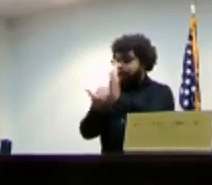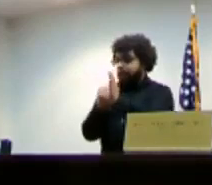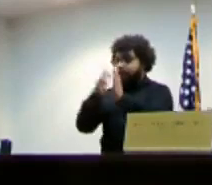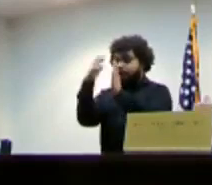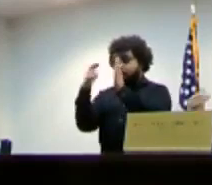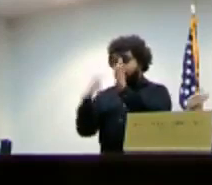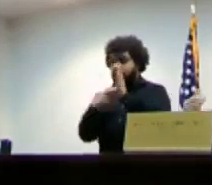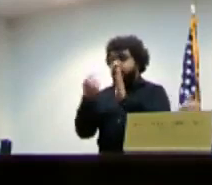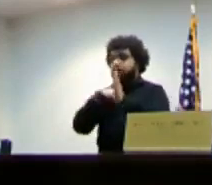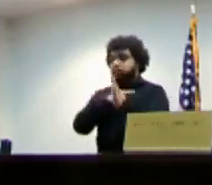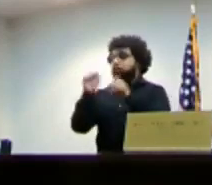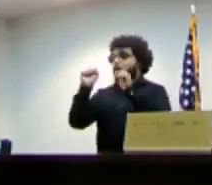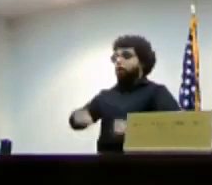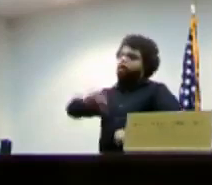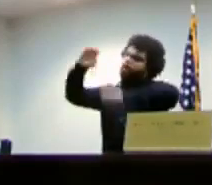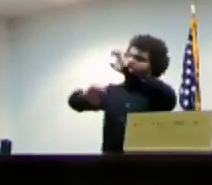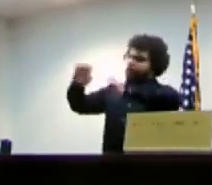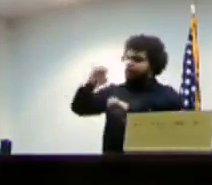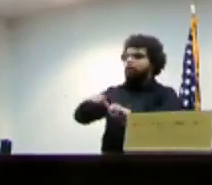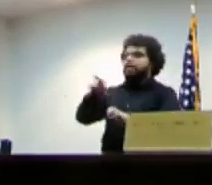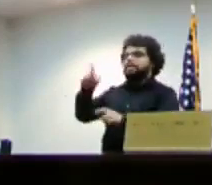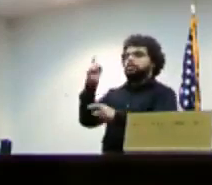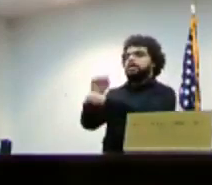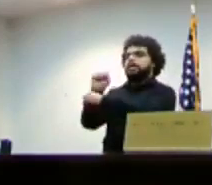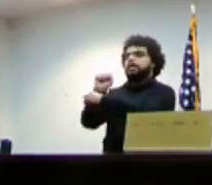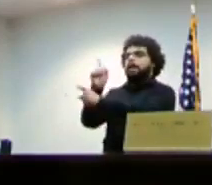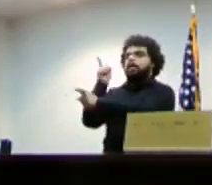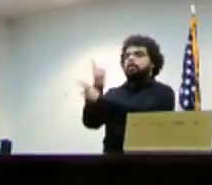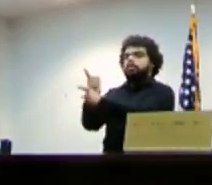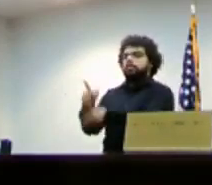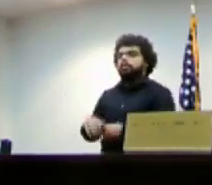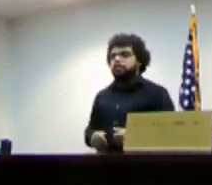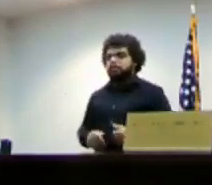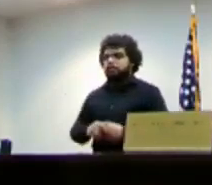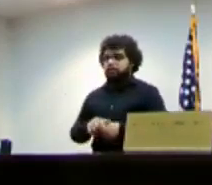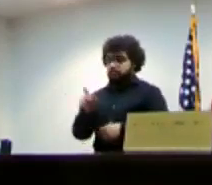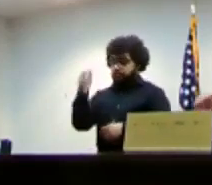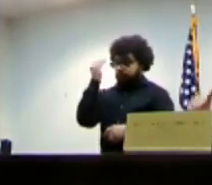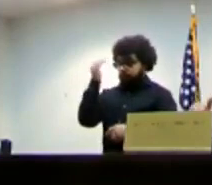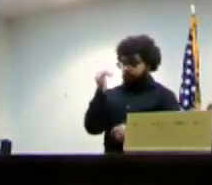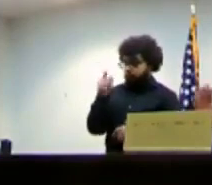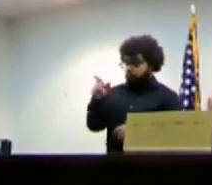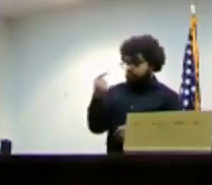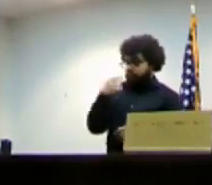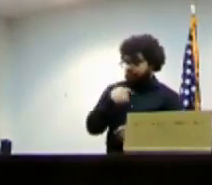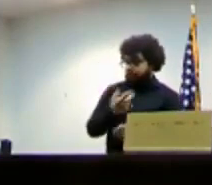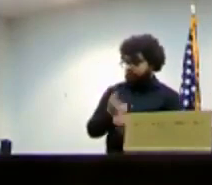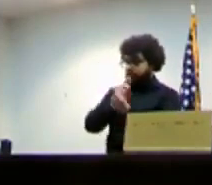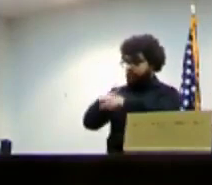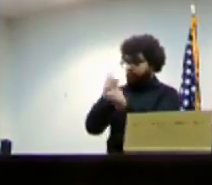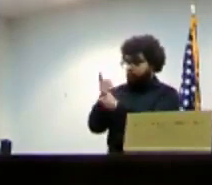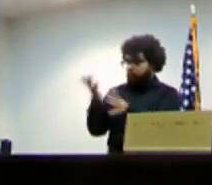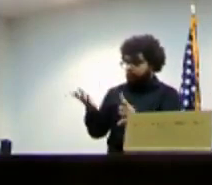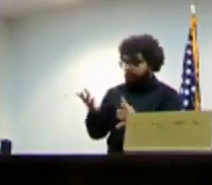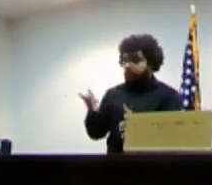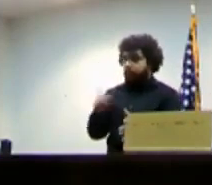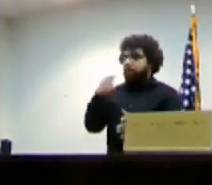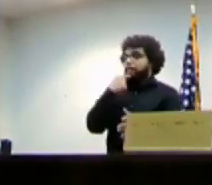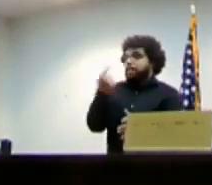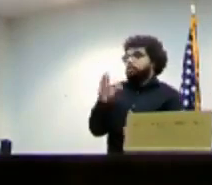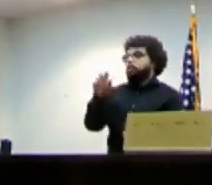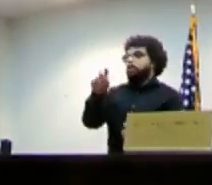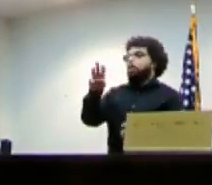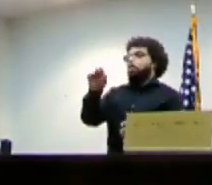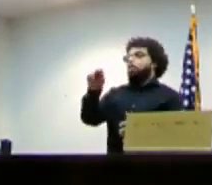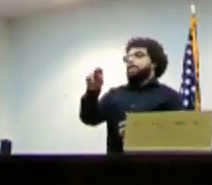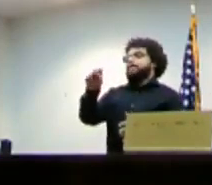se pueda medir su ejecución. Si usted lo sabe. Como sabemos, usted dice que rinde en cuenta. Usted dice que ha ido allí Wednesday a rendirle